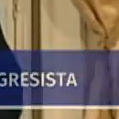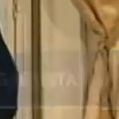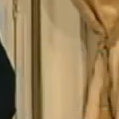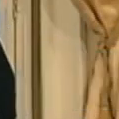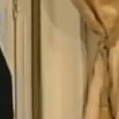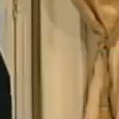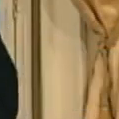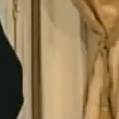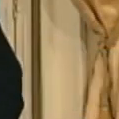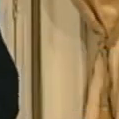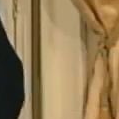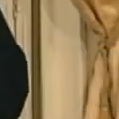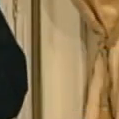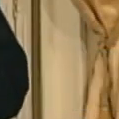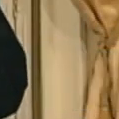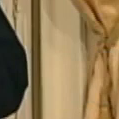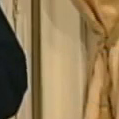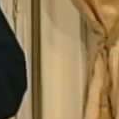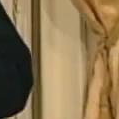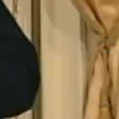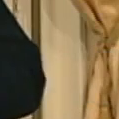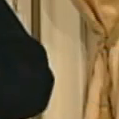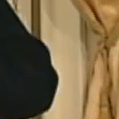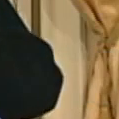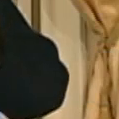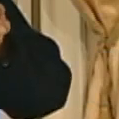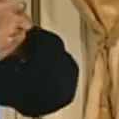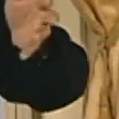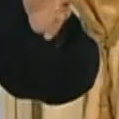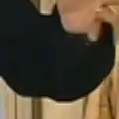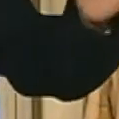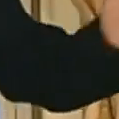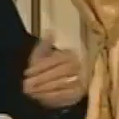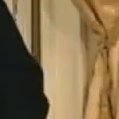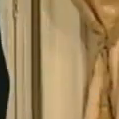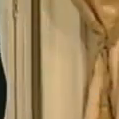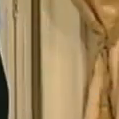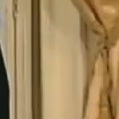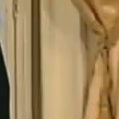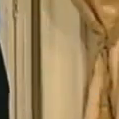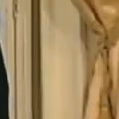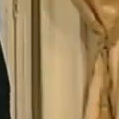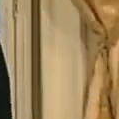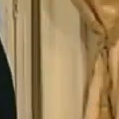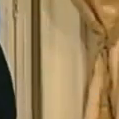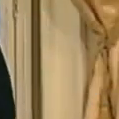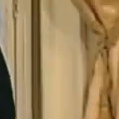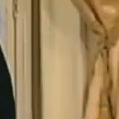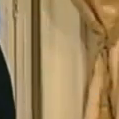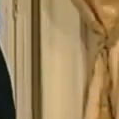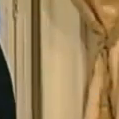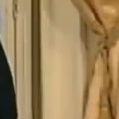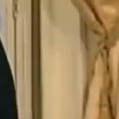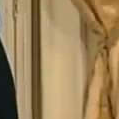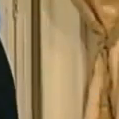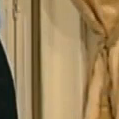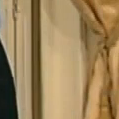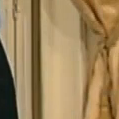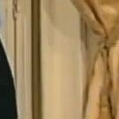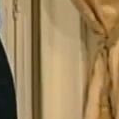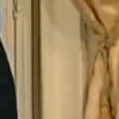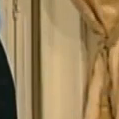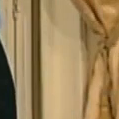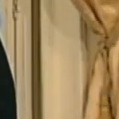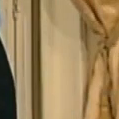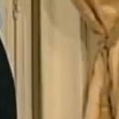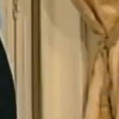hablen de neofascismo, no. Hablen de grupos de extrema derecha. Y nosotros decíamos, ¿qué les vimos? La